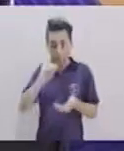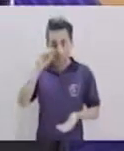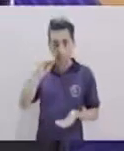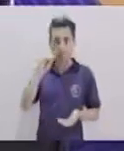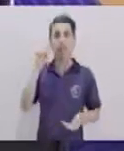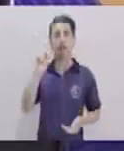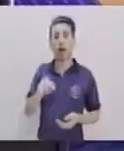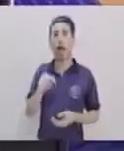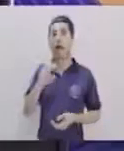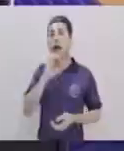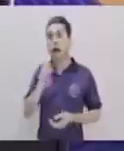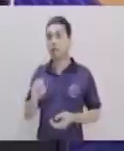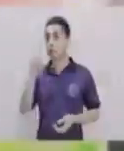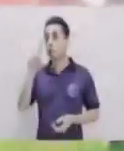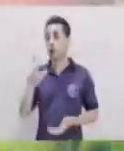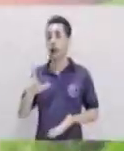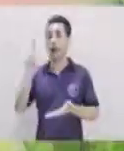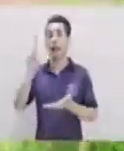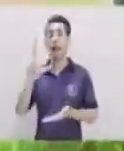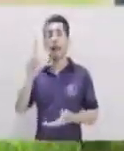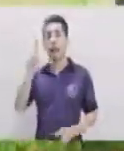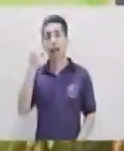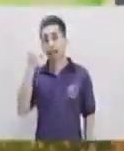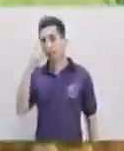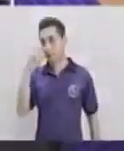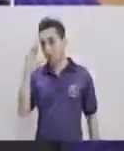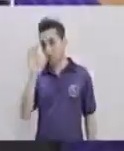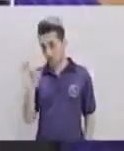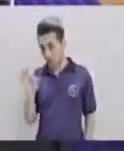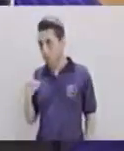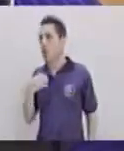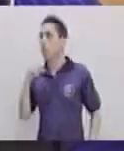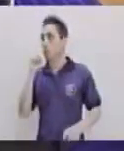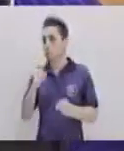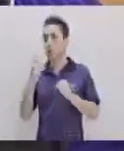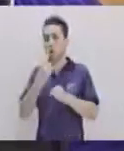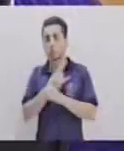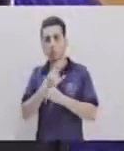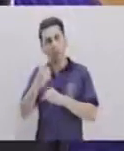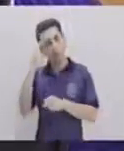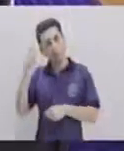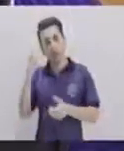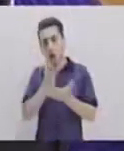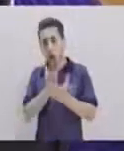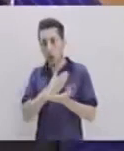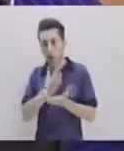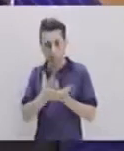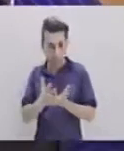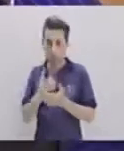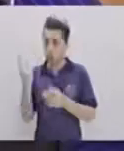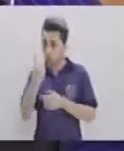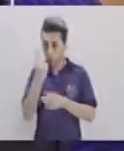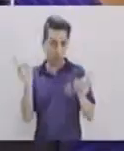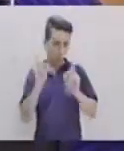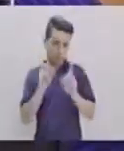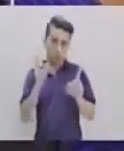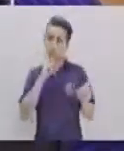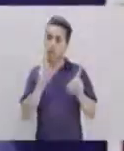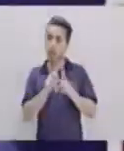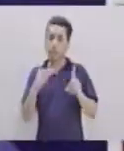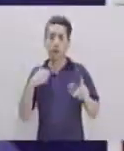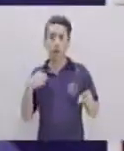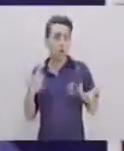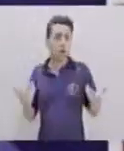medidas no solo nos sirven para cocinar, también nos sirven en nuestra vida diaria. Por ejemplo, si nosotros